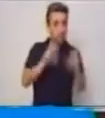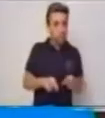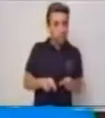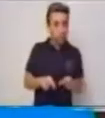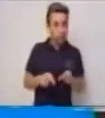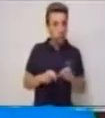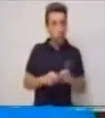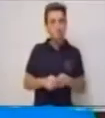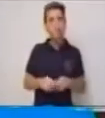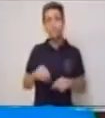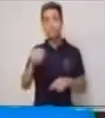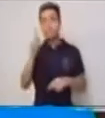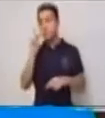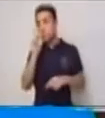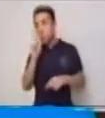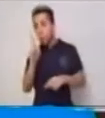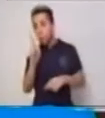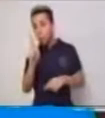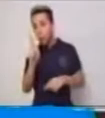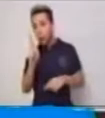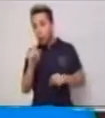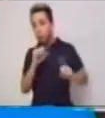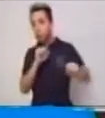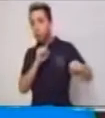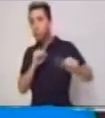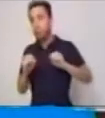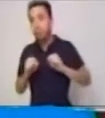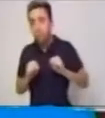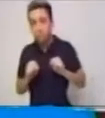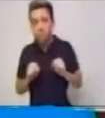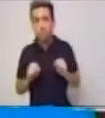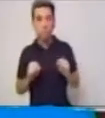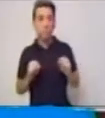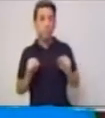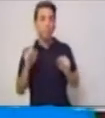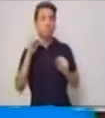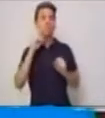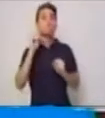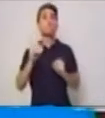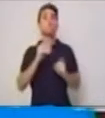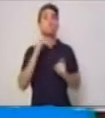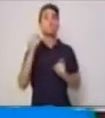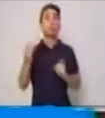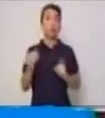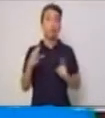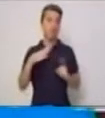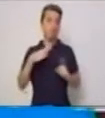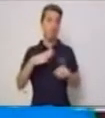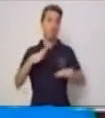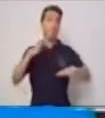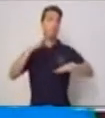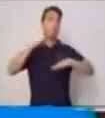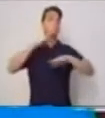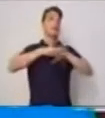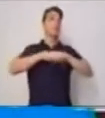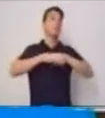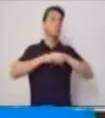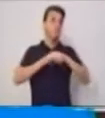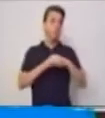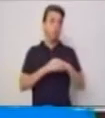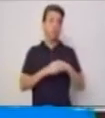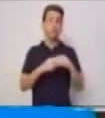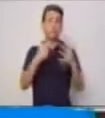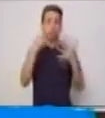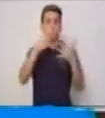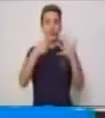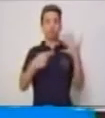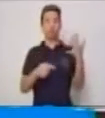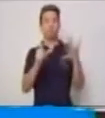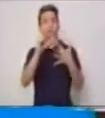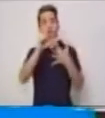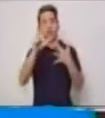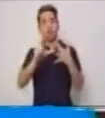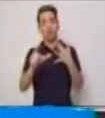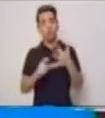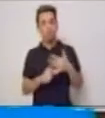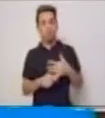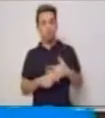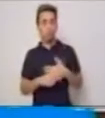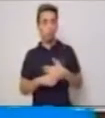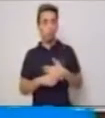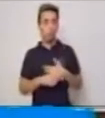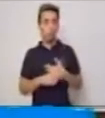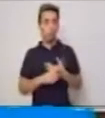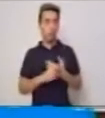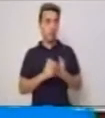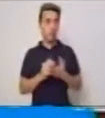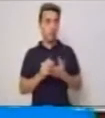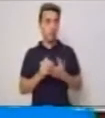y una acción, porque esta tiene más elementos. Por ejemplo,